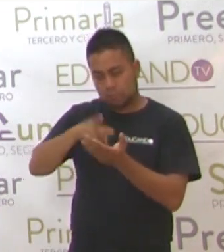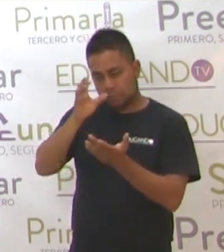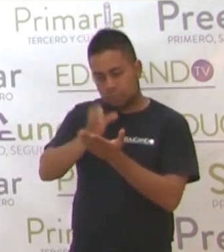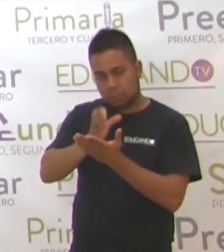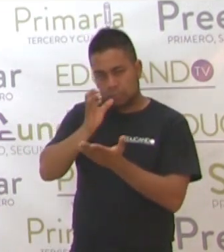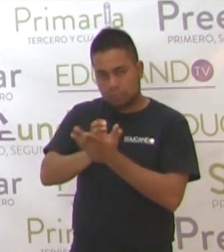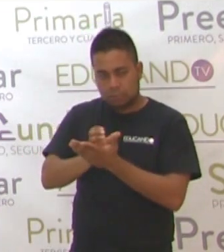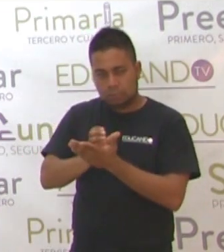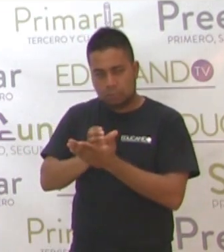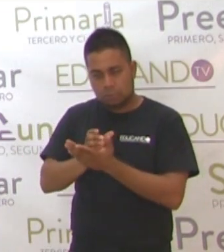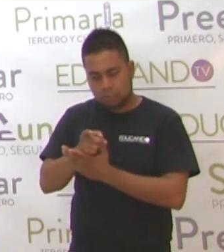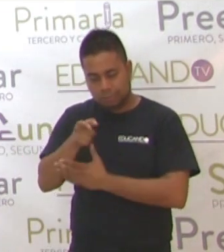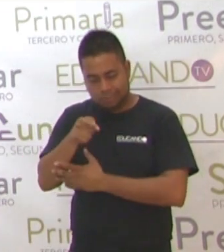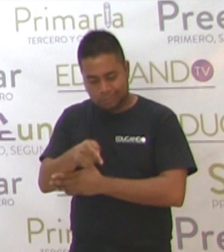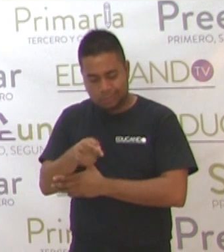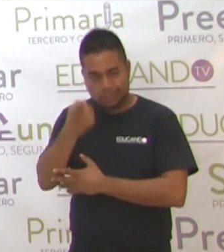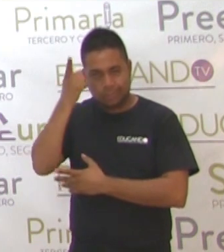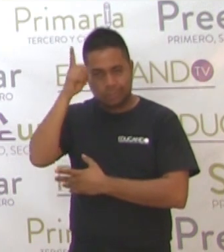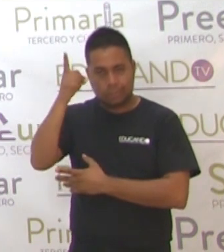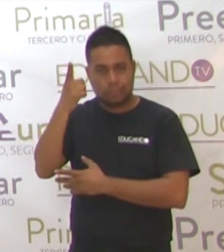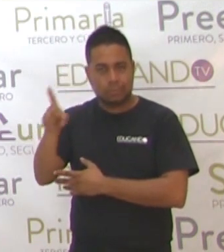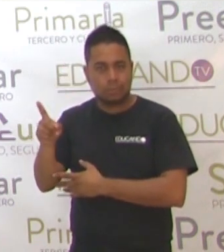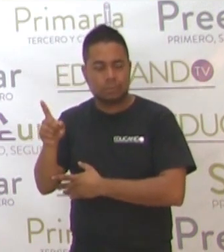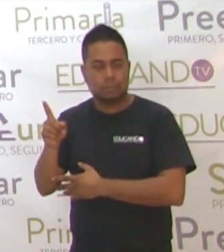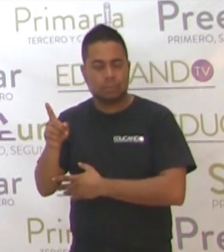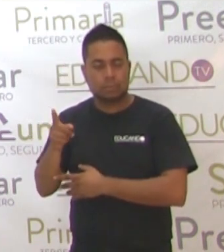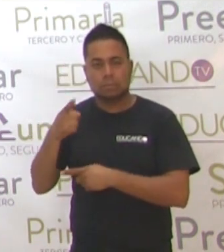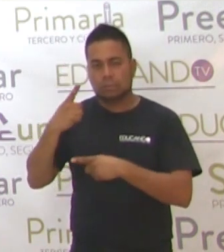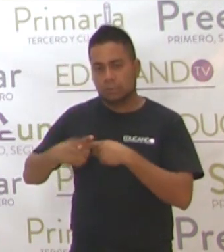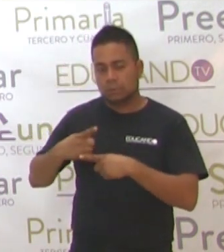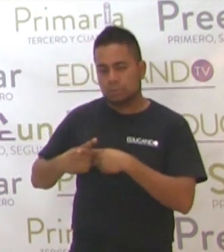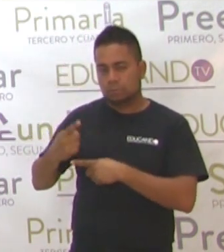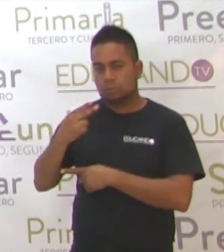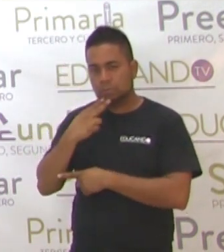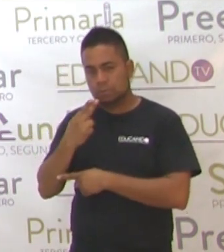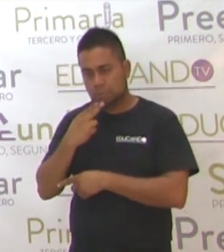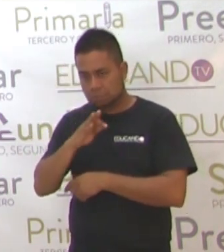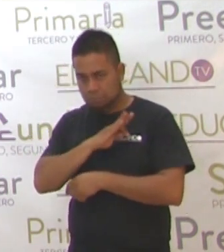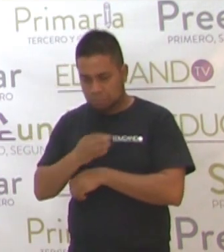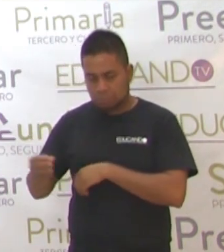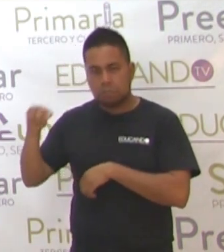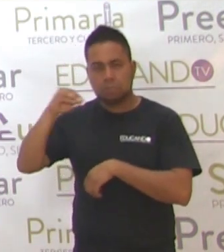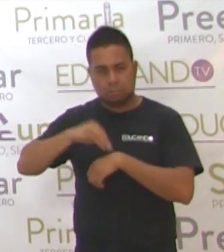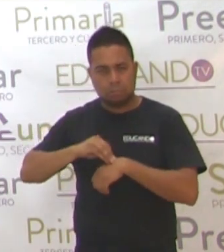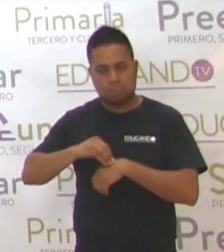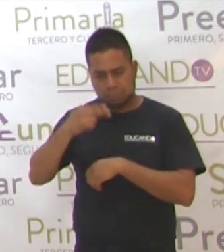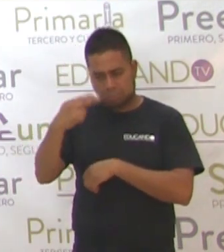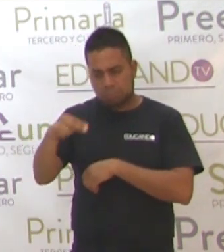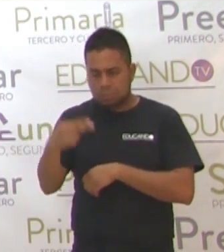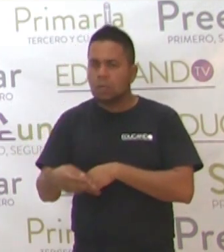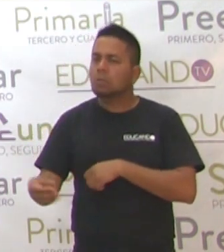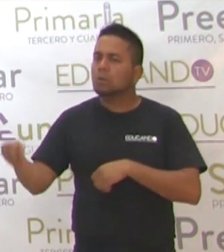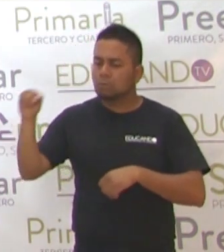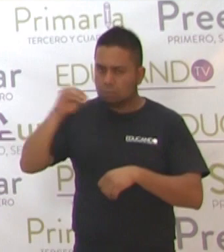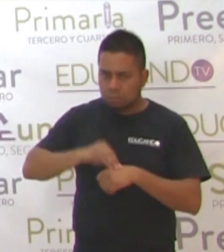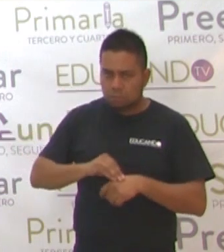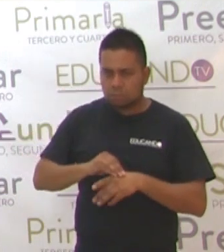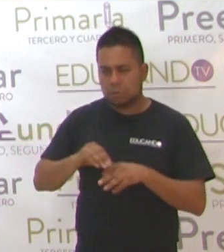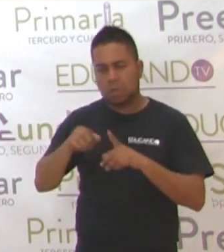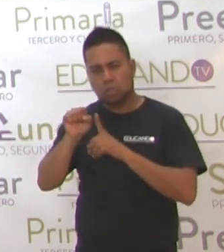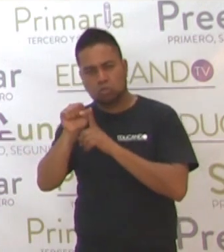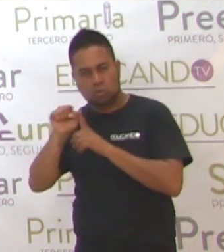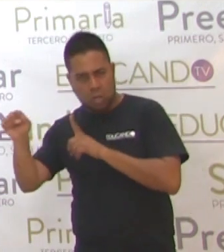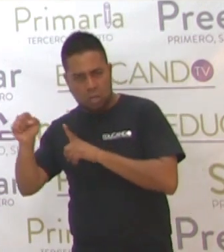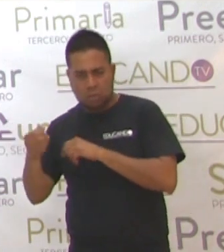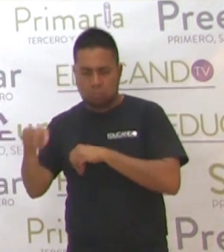de quién podemos utilizar un nombre cierto no podemos utilizar un sujeto